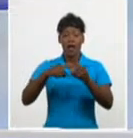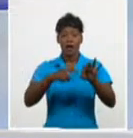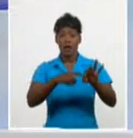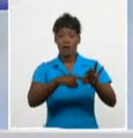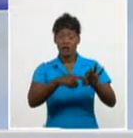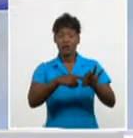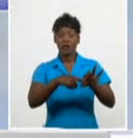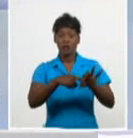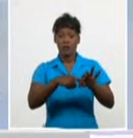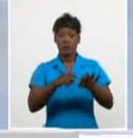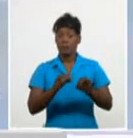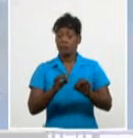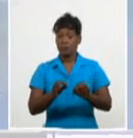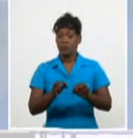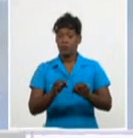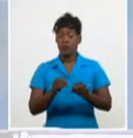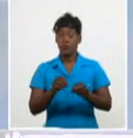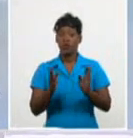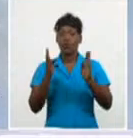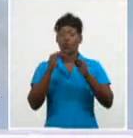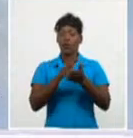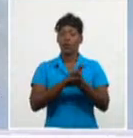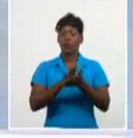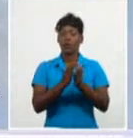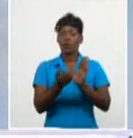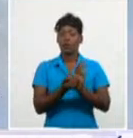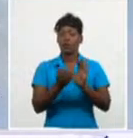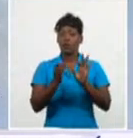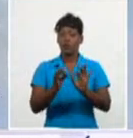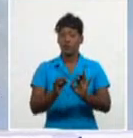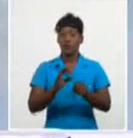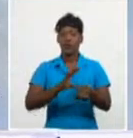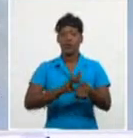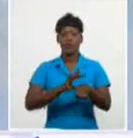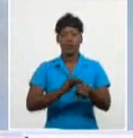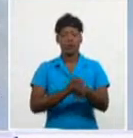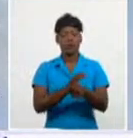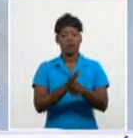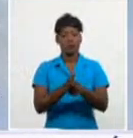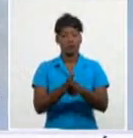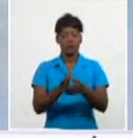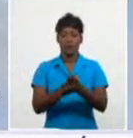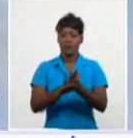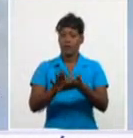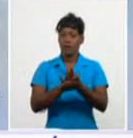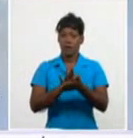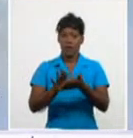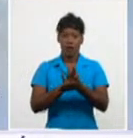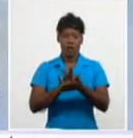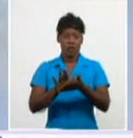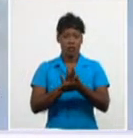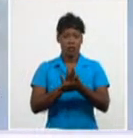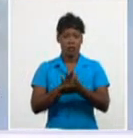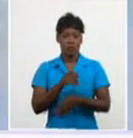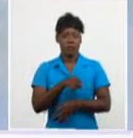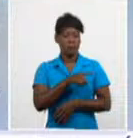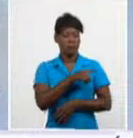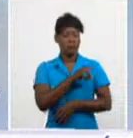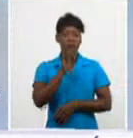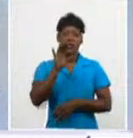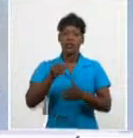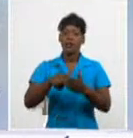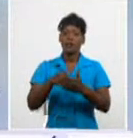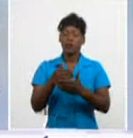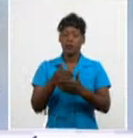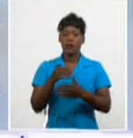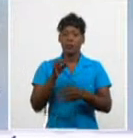Juventud, no confirman casos de COVID-19 desde hace más de 15 días. Me estoy refiriendo